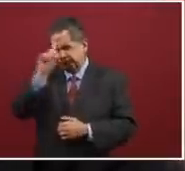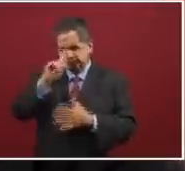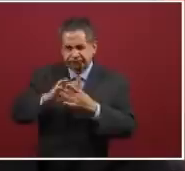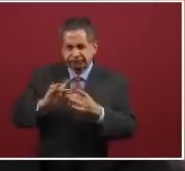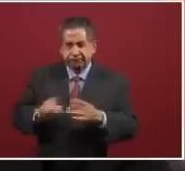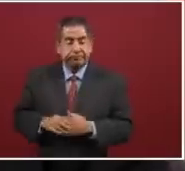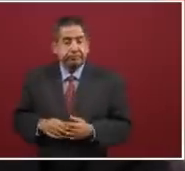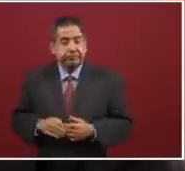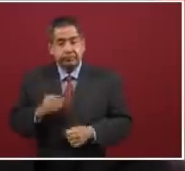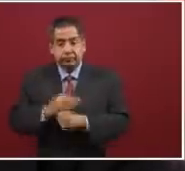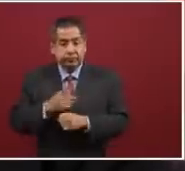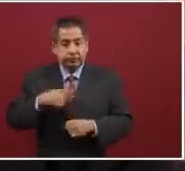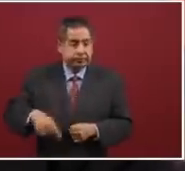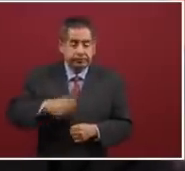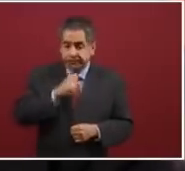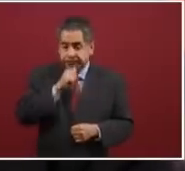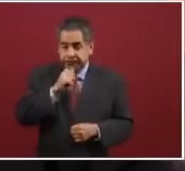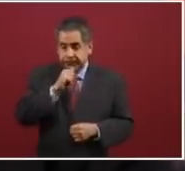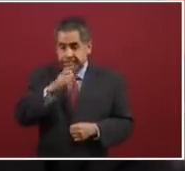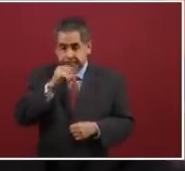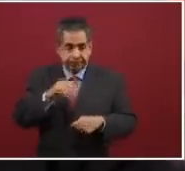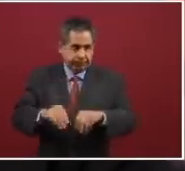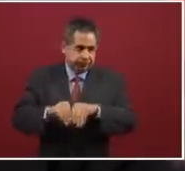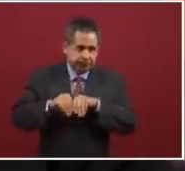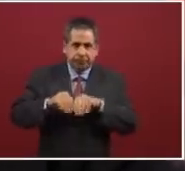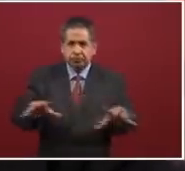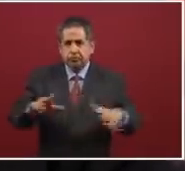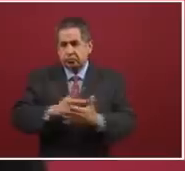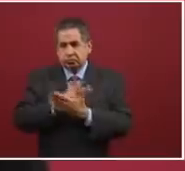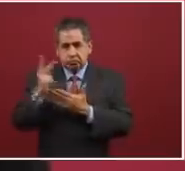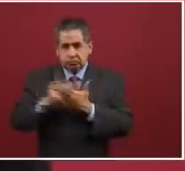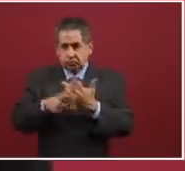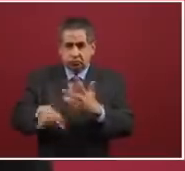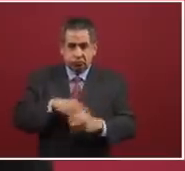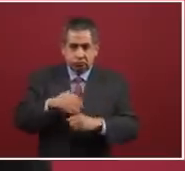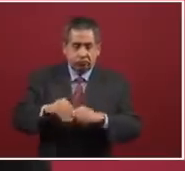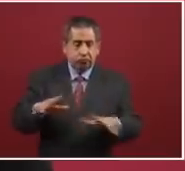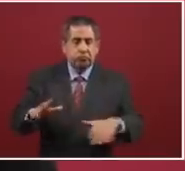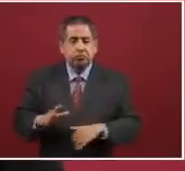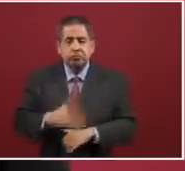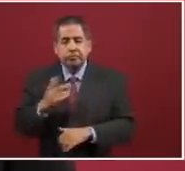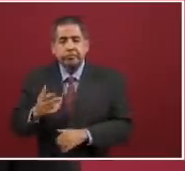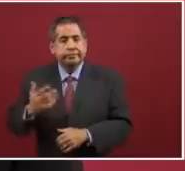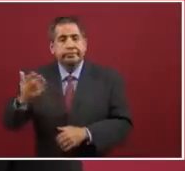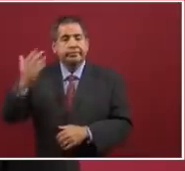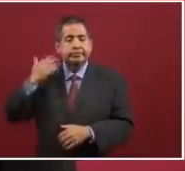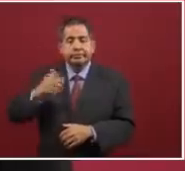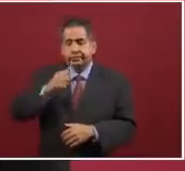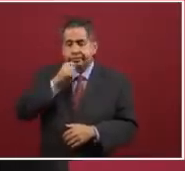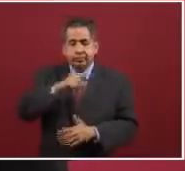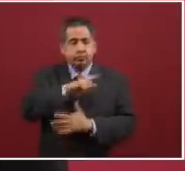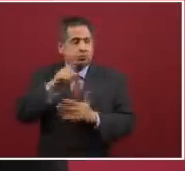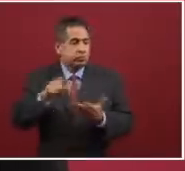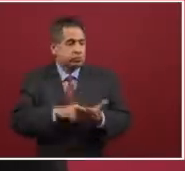hemos podido desplegar este programa porque no habían